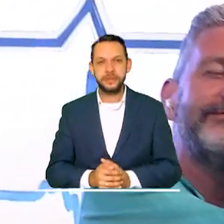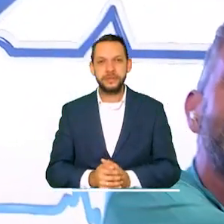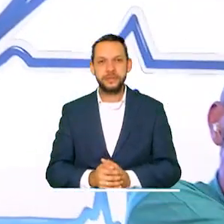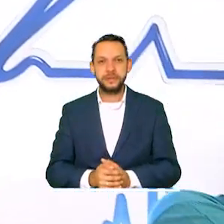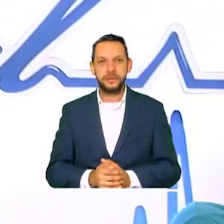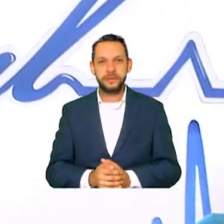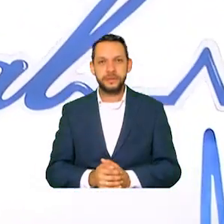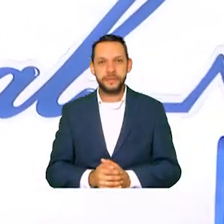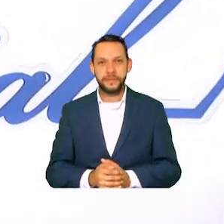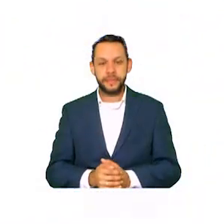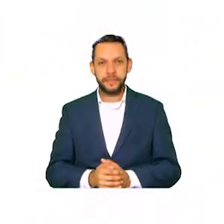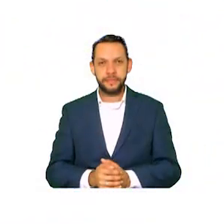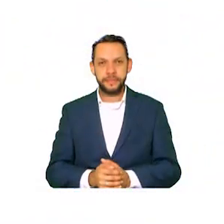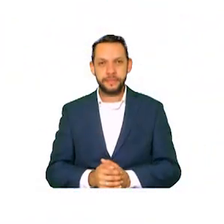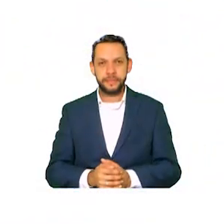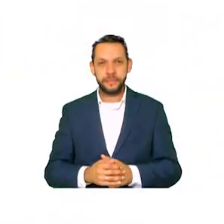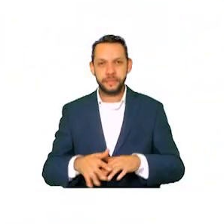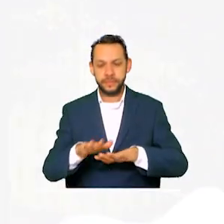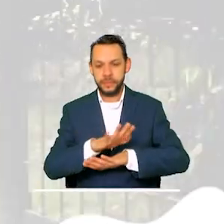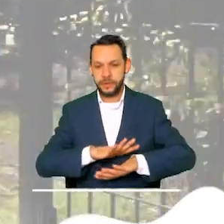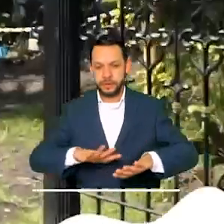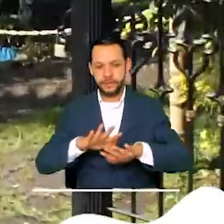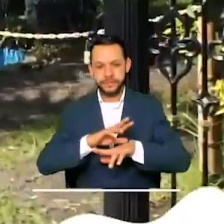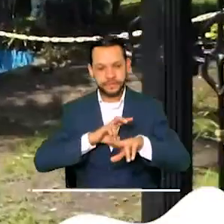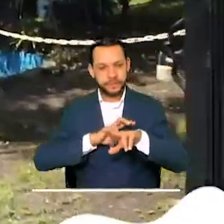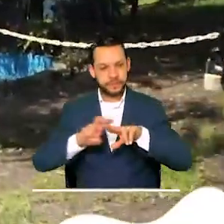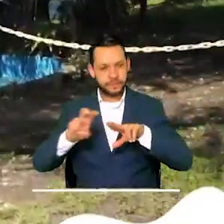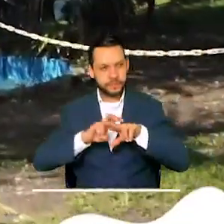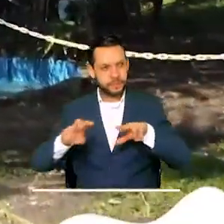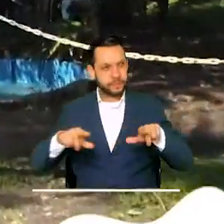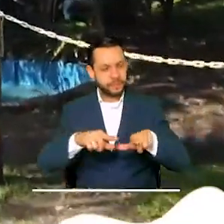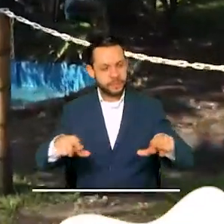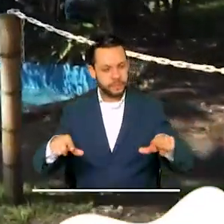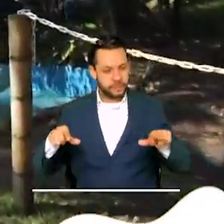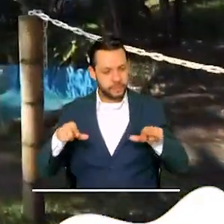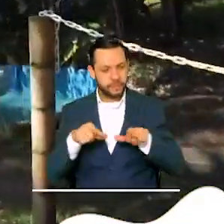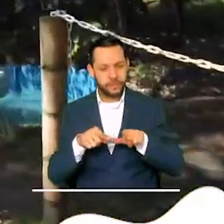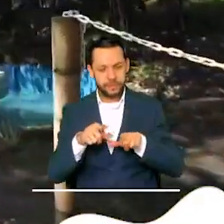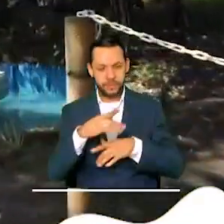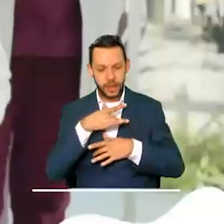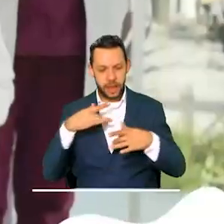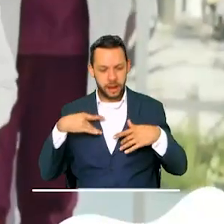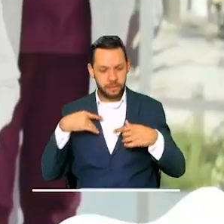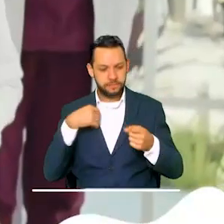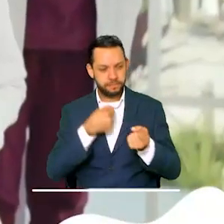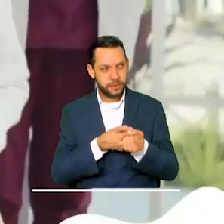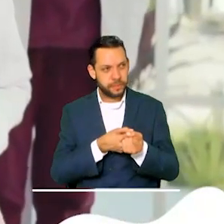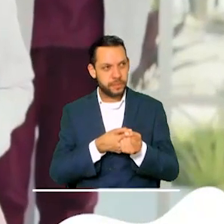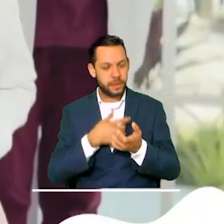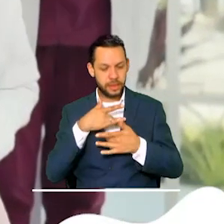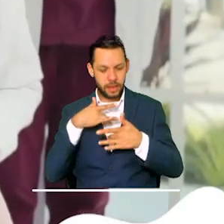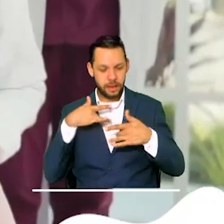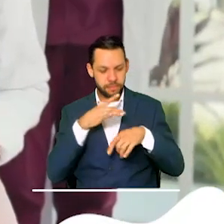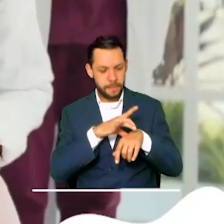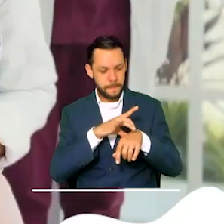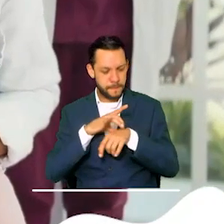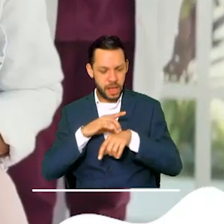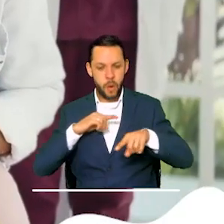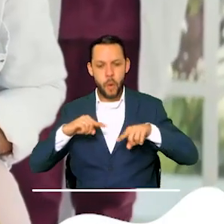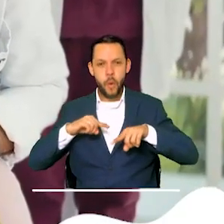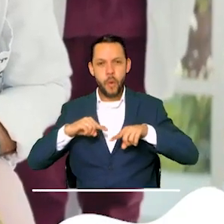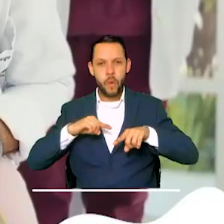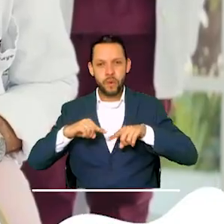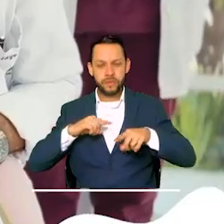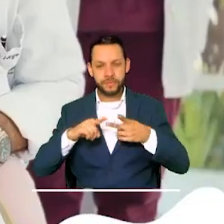El Parque de la Salud en Manizales te espera en el fin de semana para tu salud. Chequeo médico ejecutivo del equipo